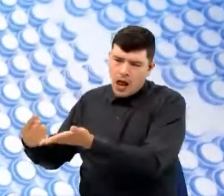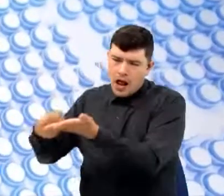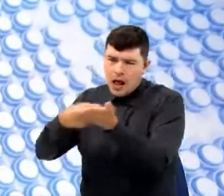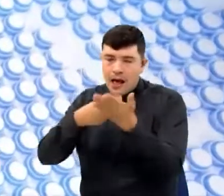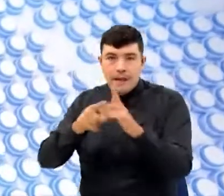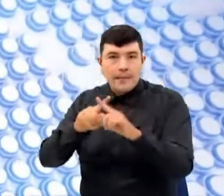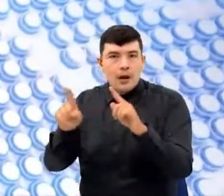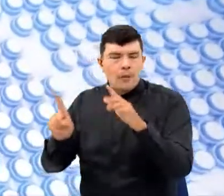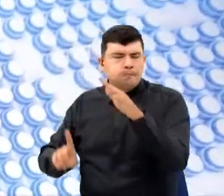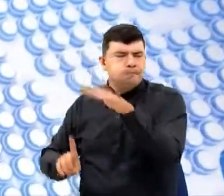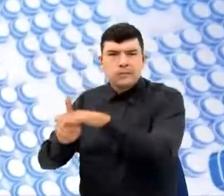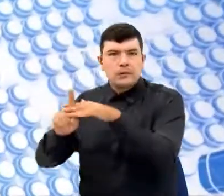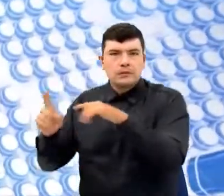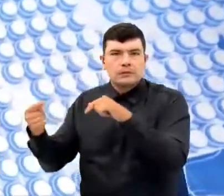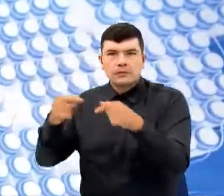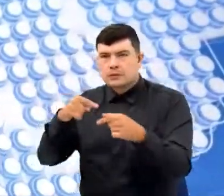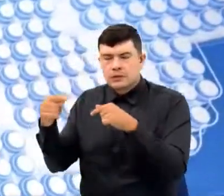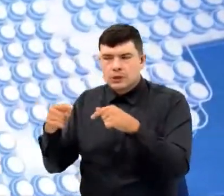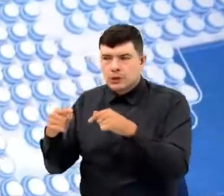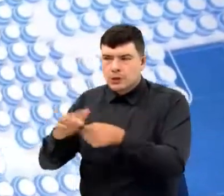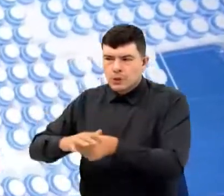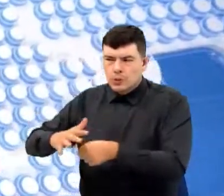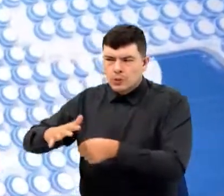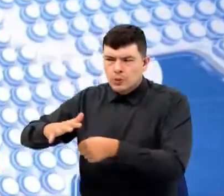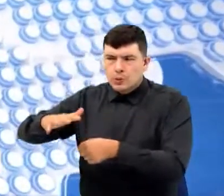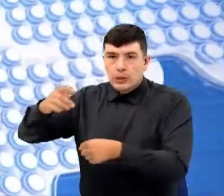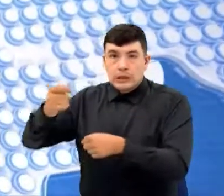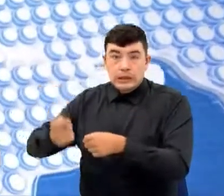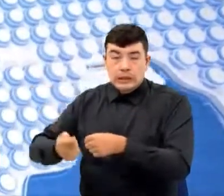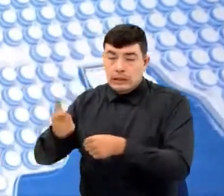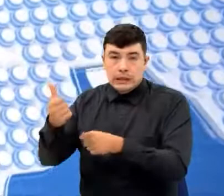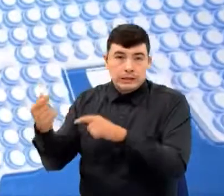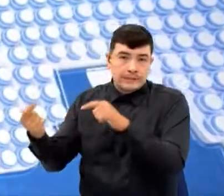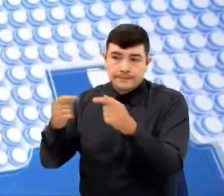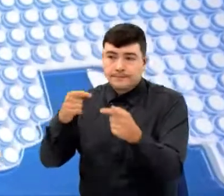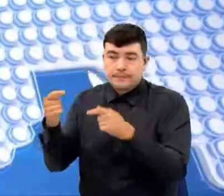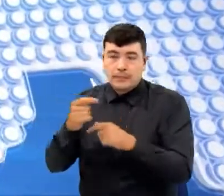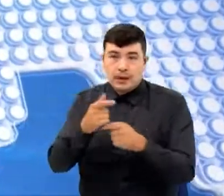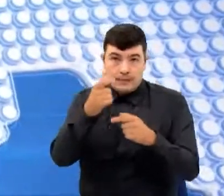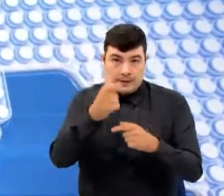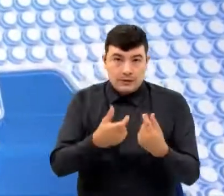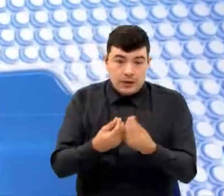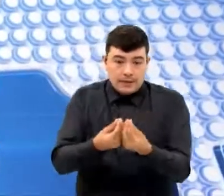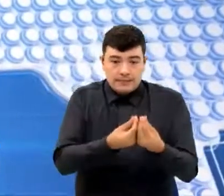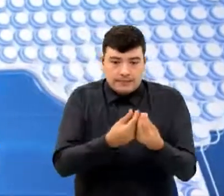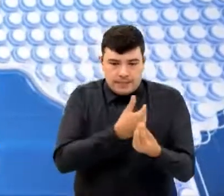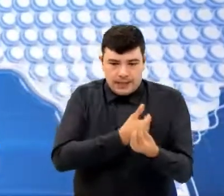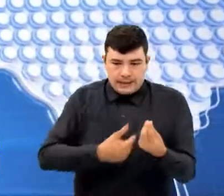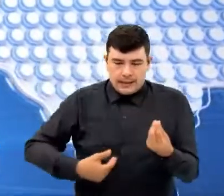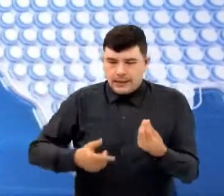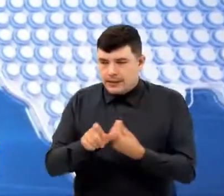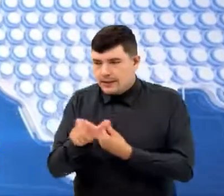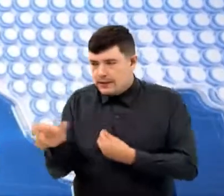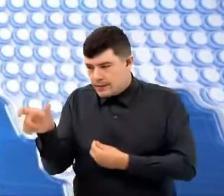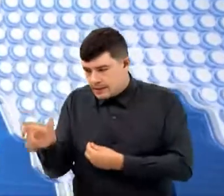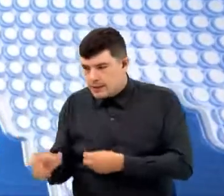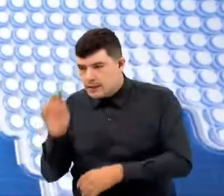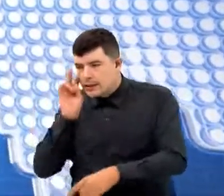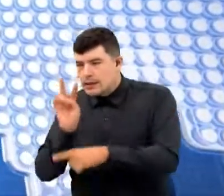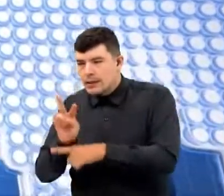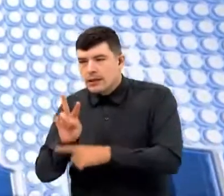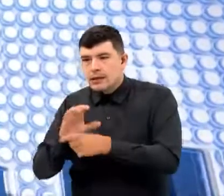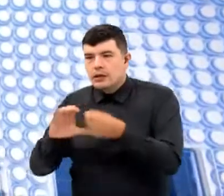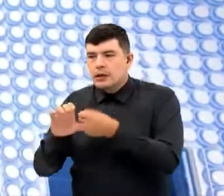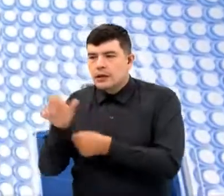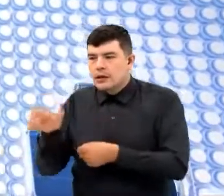una discusión que estuvo a punto de llegar a los golpes entre el presidente del Consejo, Álvaro Rad, y el veedor ciudadano, Jaime